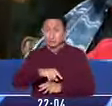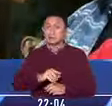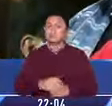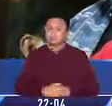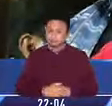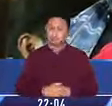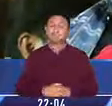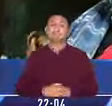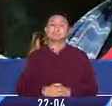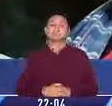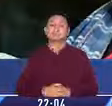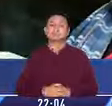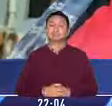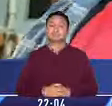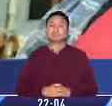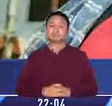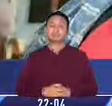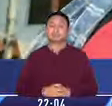y compañeras.